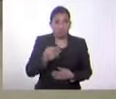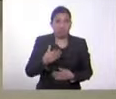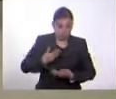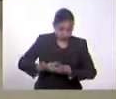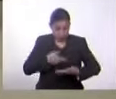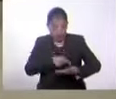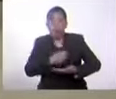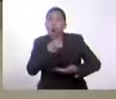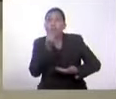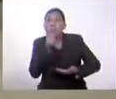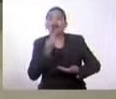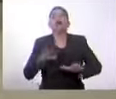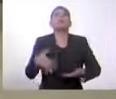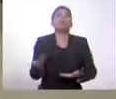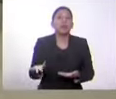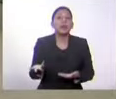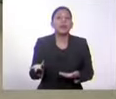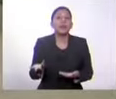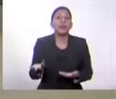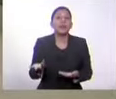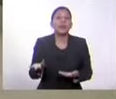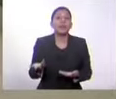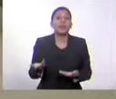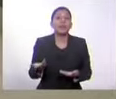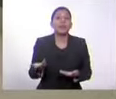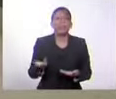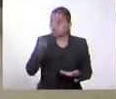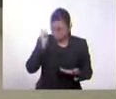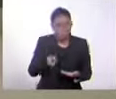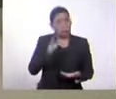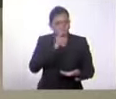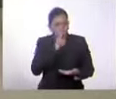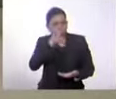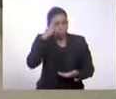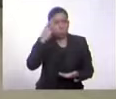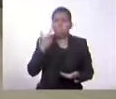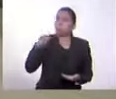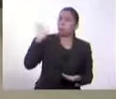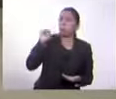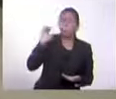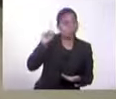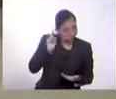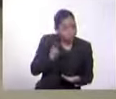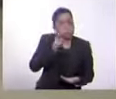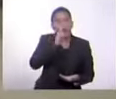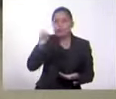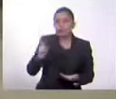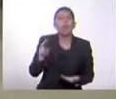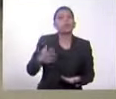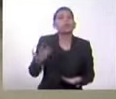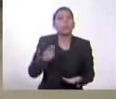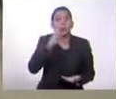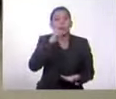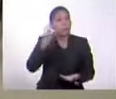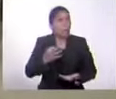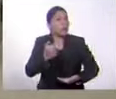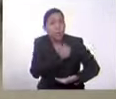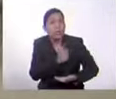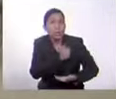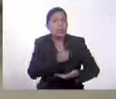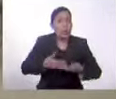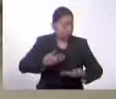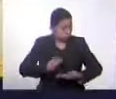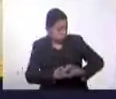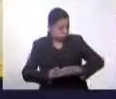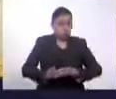bebé. También tiene que hacerlo el padre, ¿verdad? El padre que es quien lo procreó con ella. Debe ser responsable. Debe ser muy responsable,